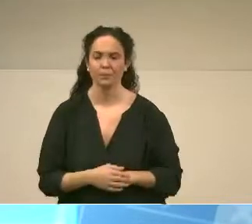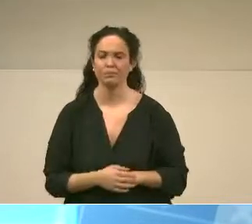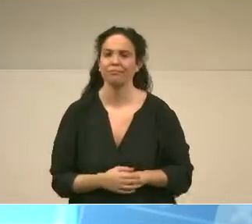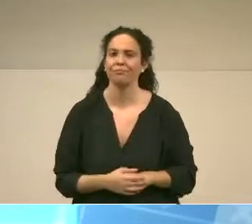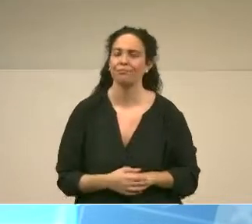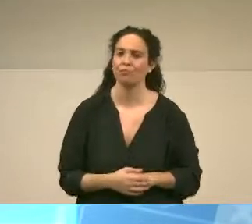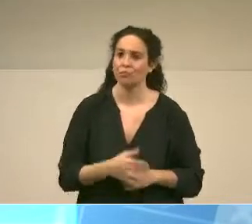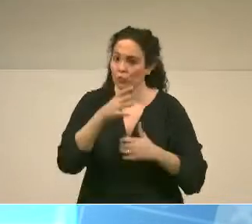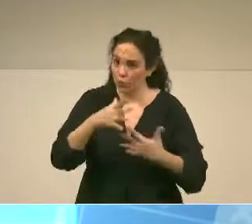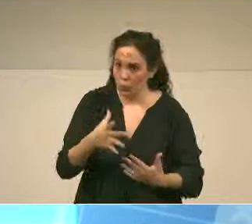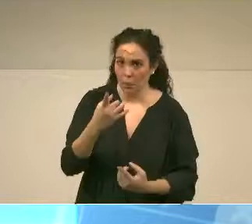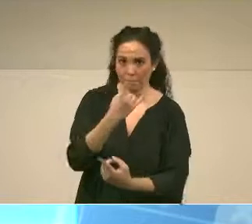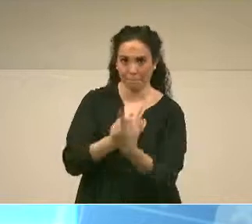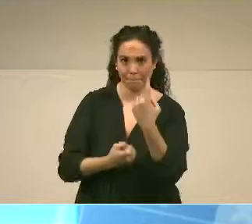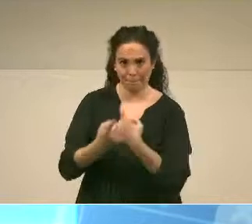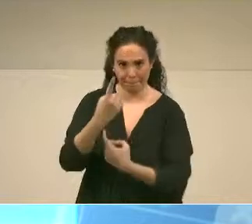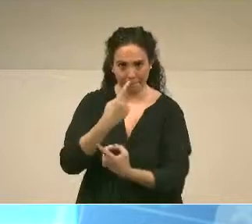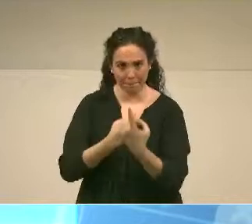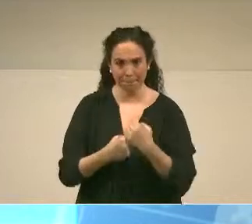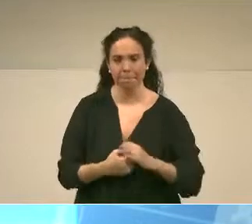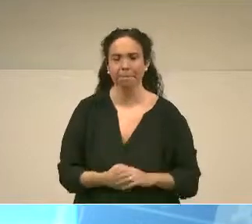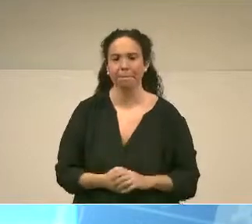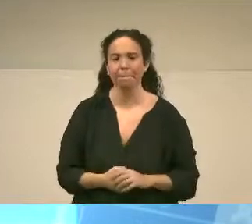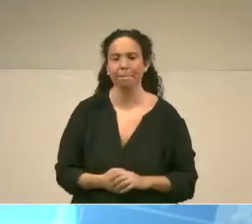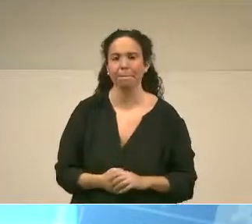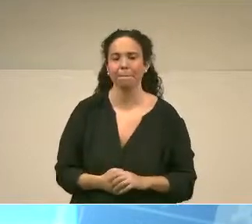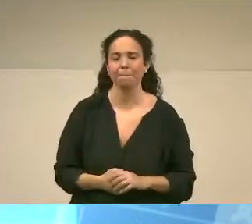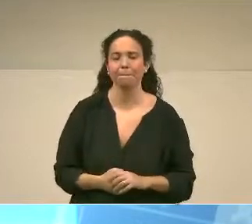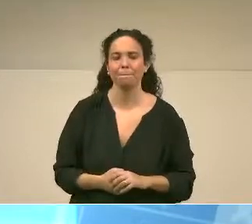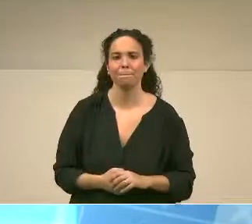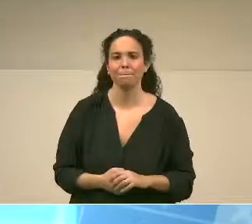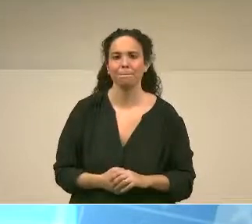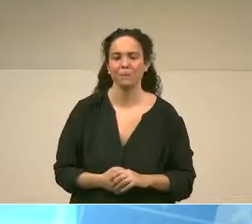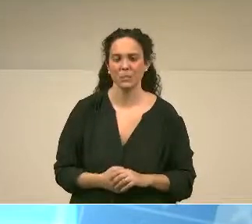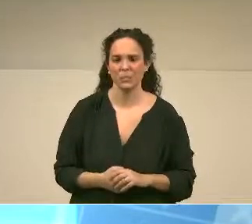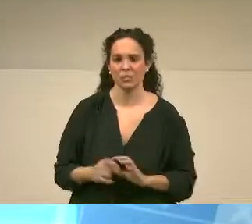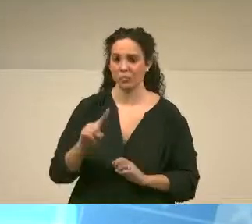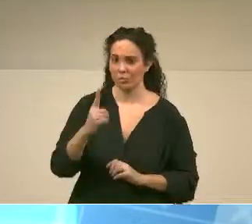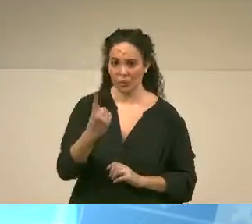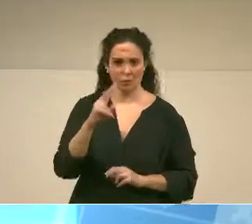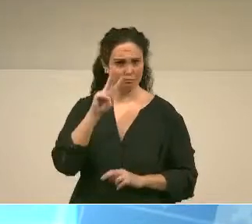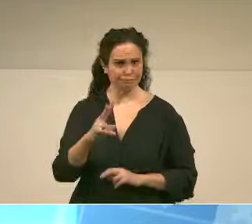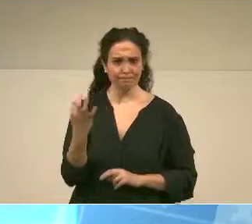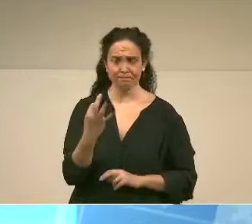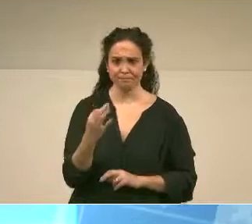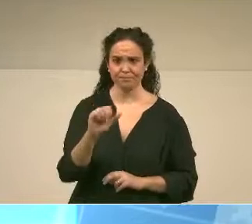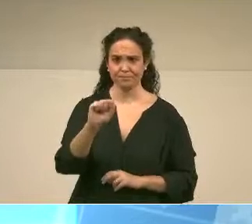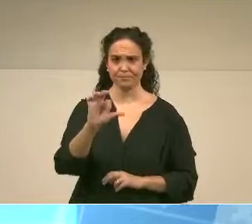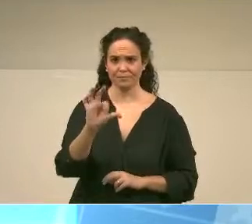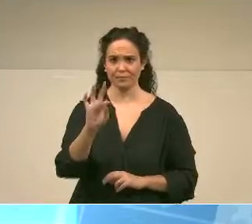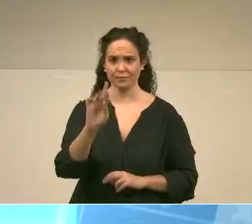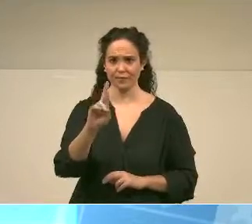en estos momentos, hay que determinar primero si la vacuna de AstraZeneca va a estar indicada para el conjunto